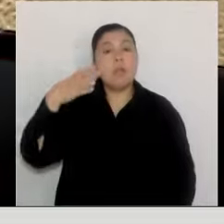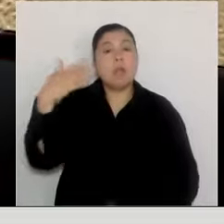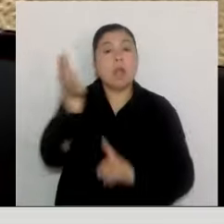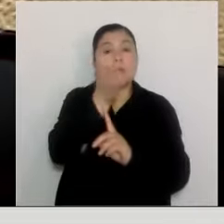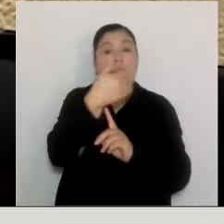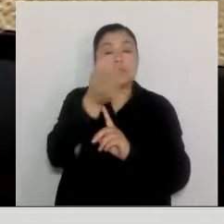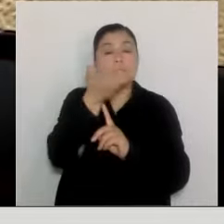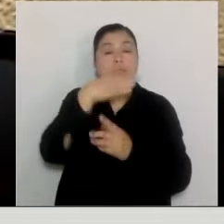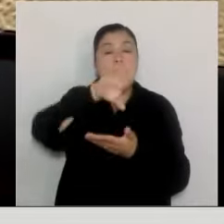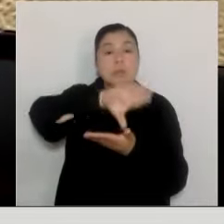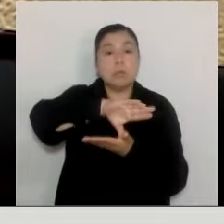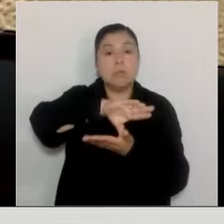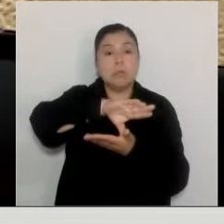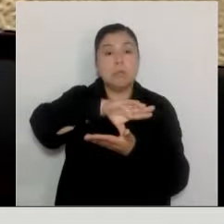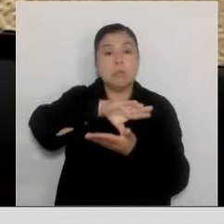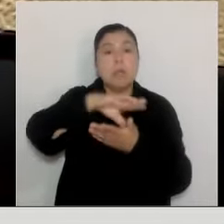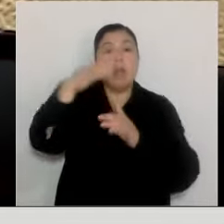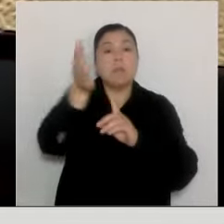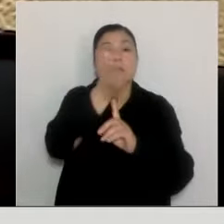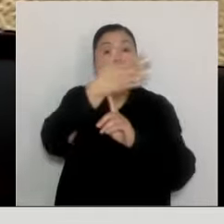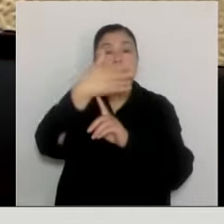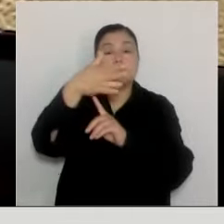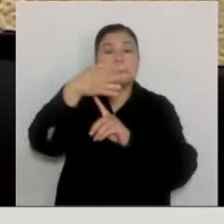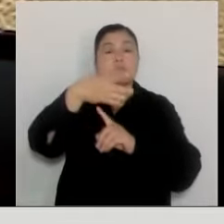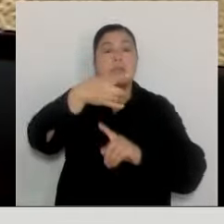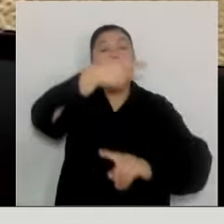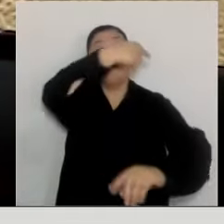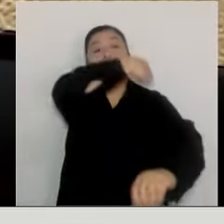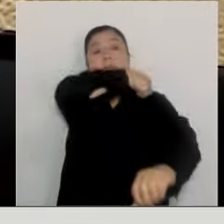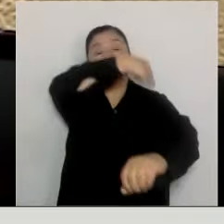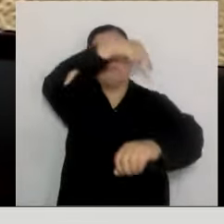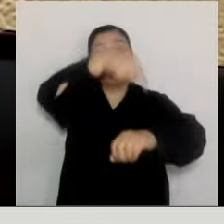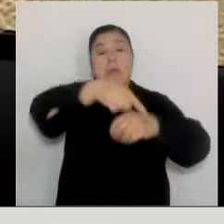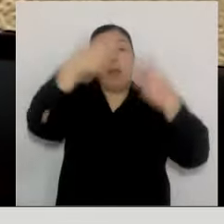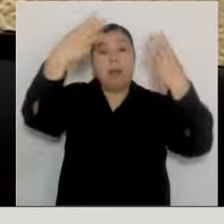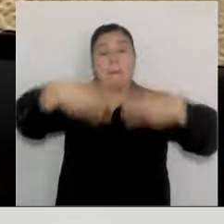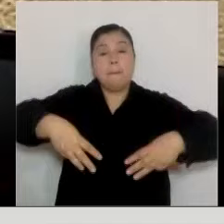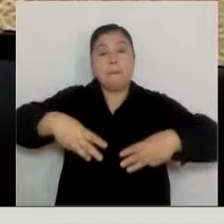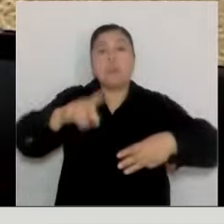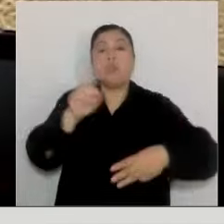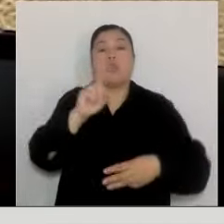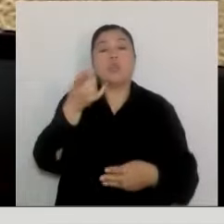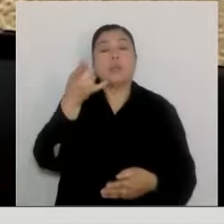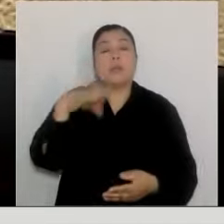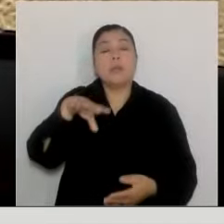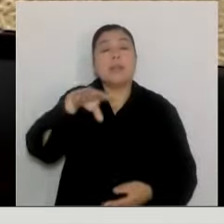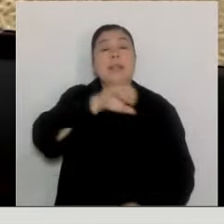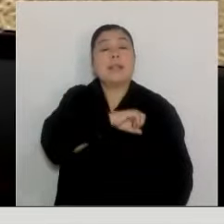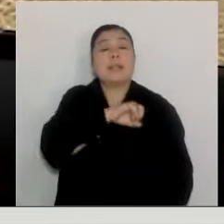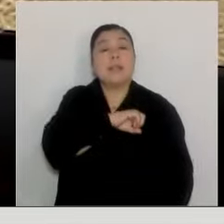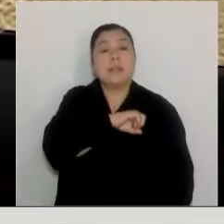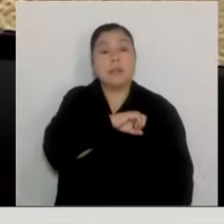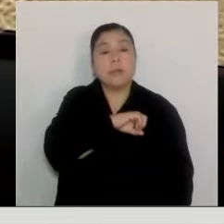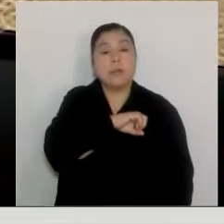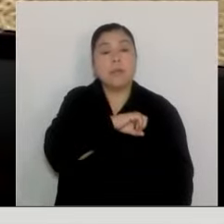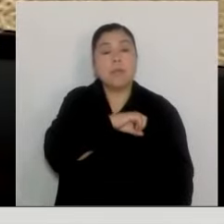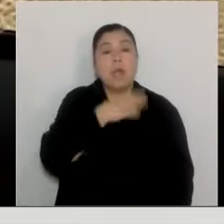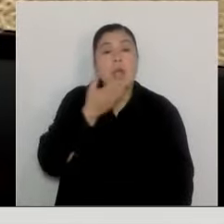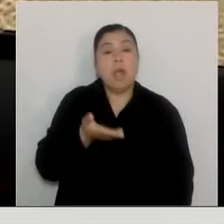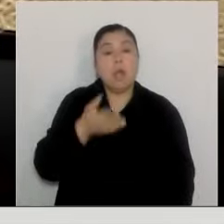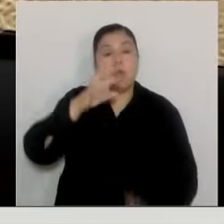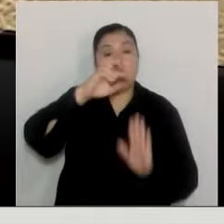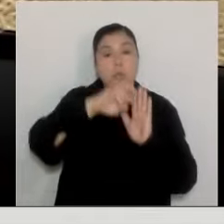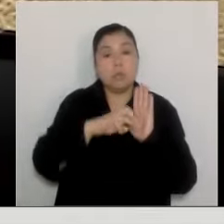país flamean de arica a Magallanes y no solo en Santiago ahora este